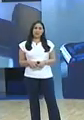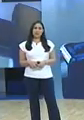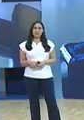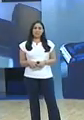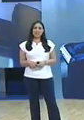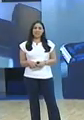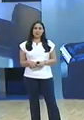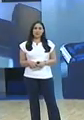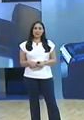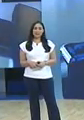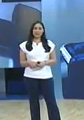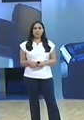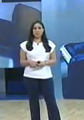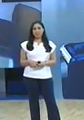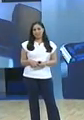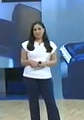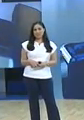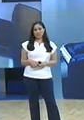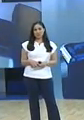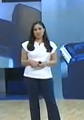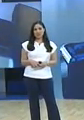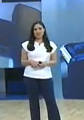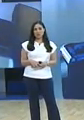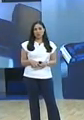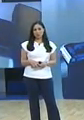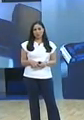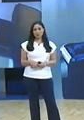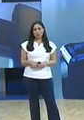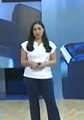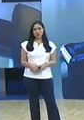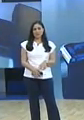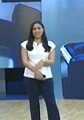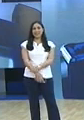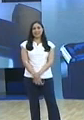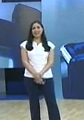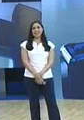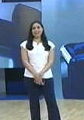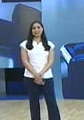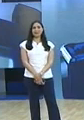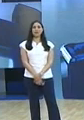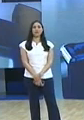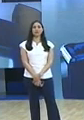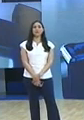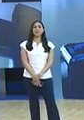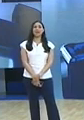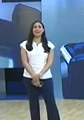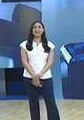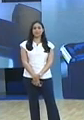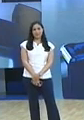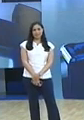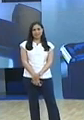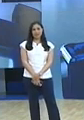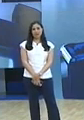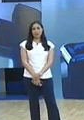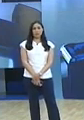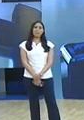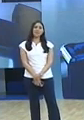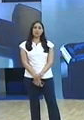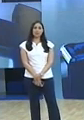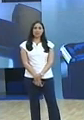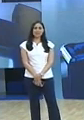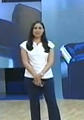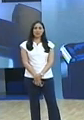¿Sabías que Profamilia es una red completa en servicios de salud? Cuentan con hospital, clínicas, laboratorios, imágenes y farmacia.